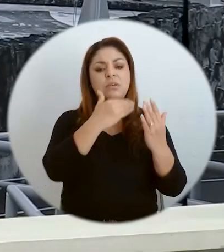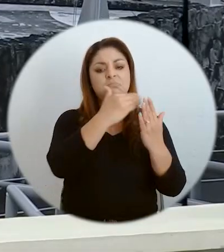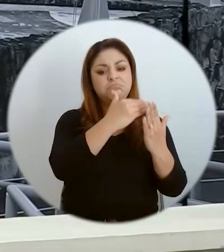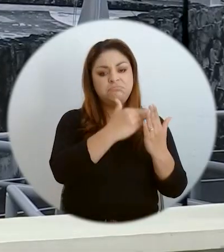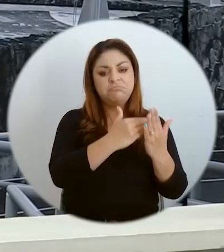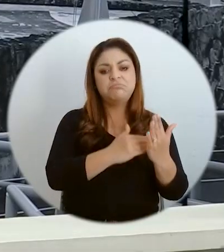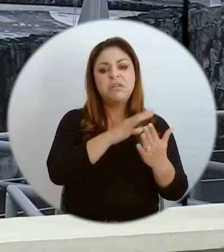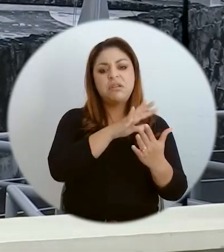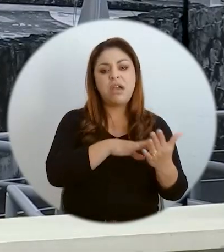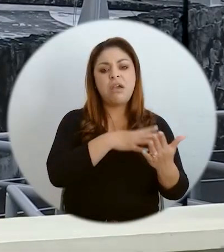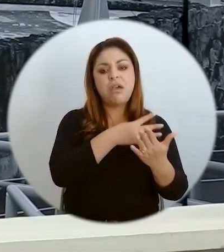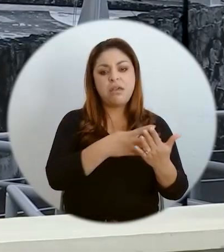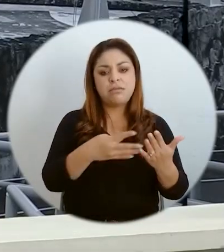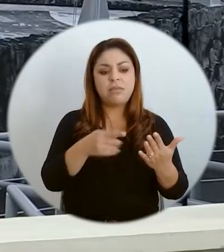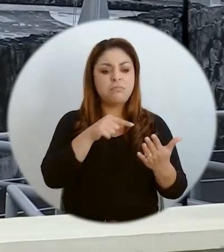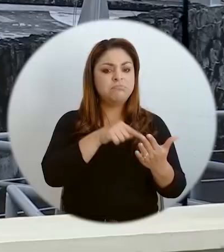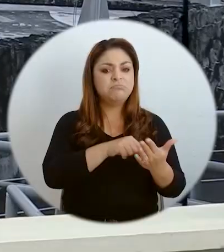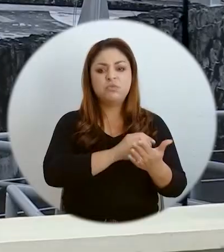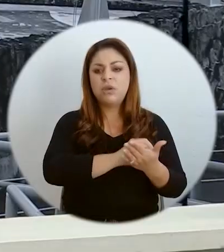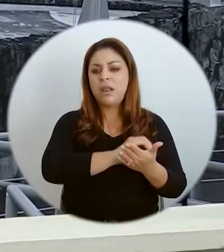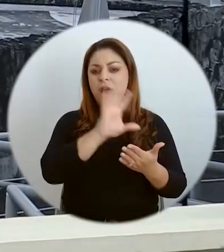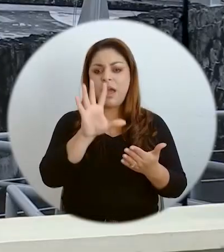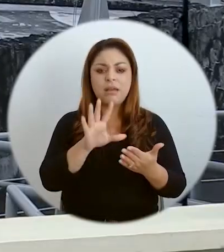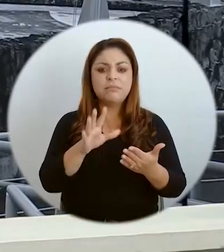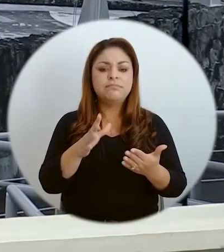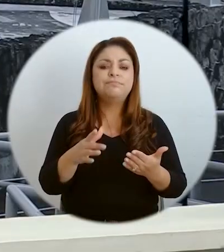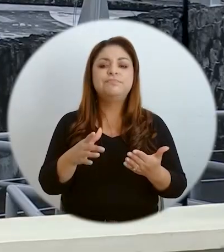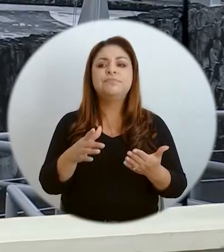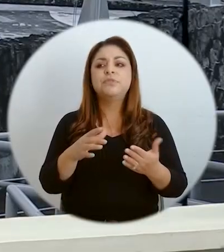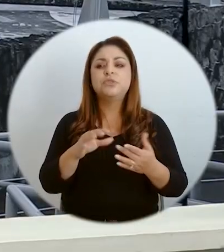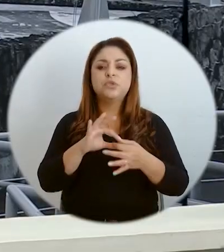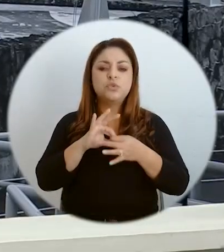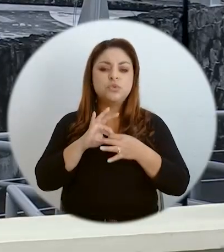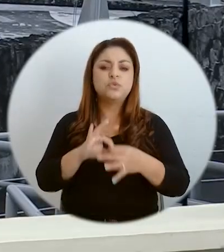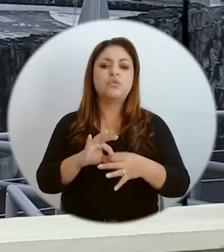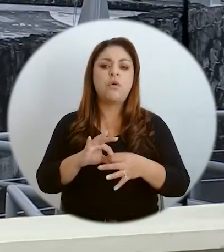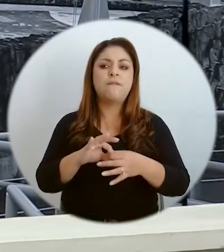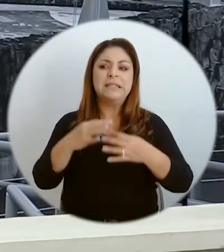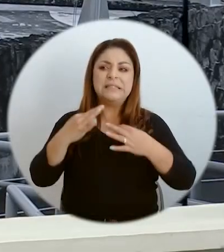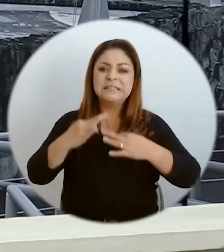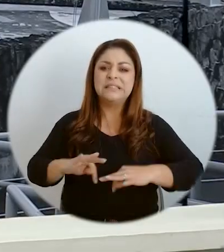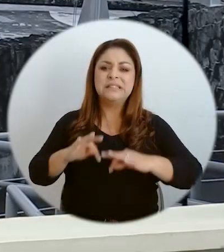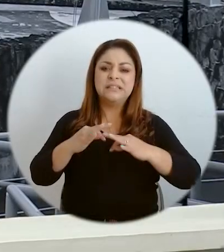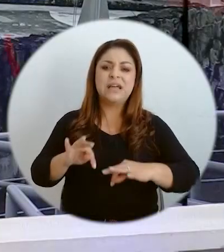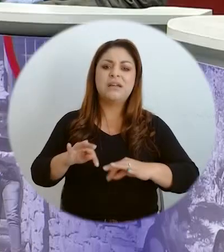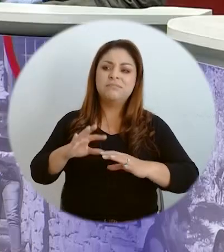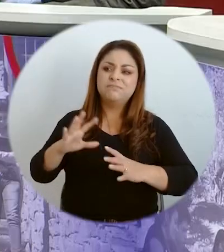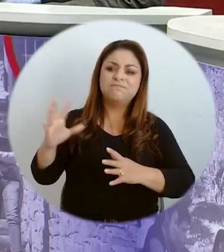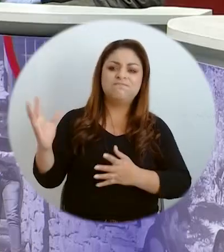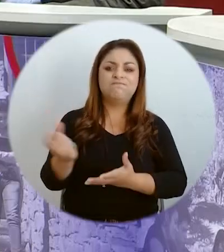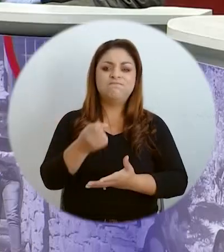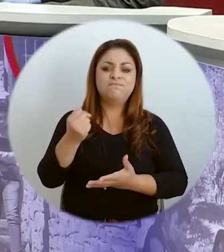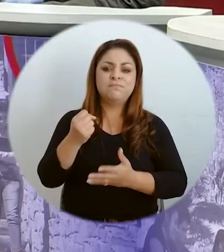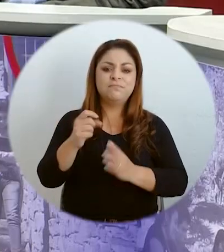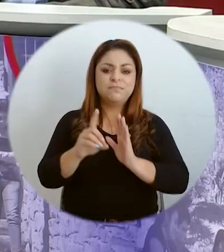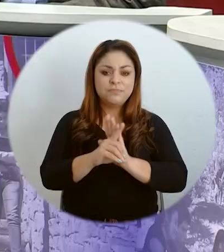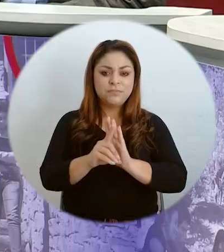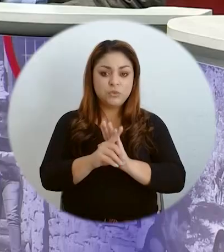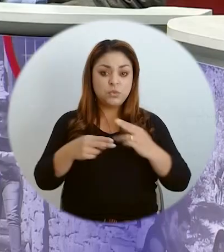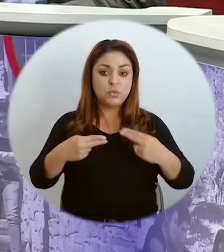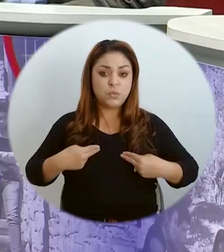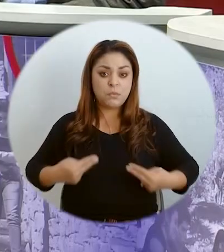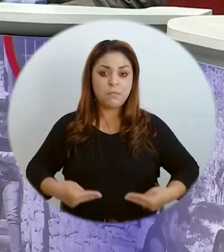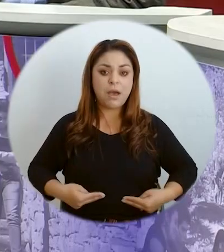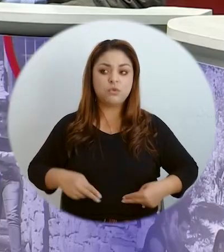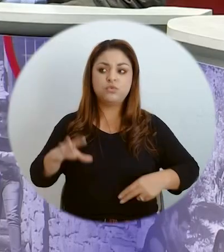¿verdad?, hacia la regresión en el tema de derechos humanos, de conquistas sociales, culturales de las